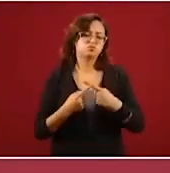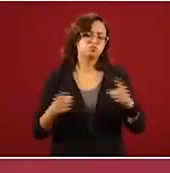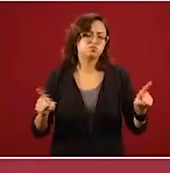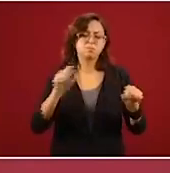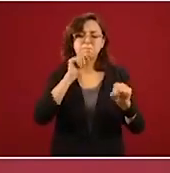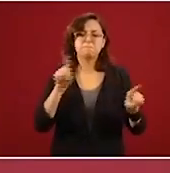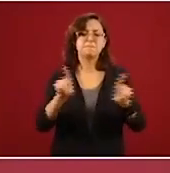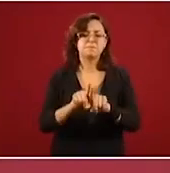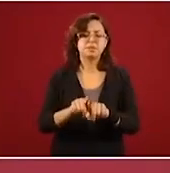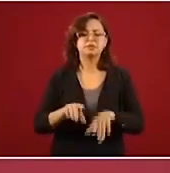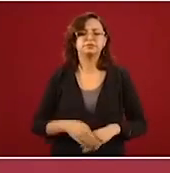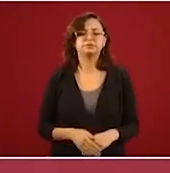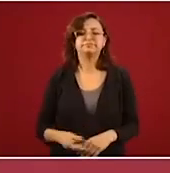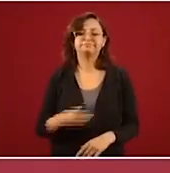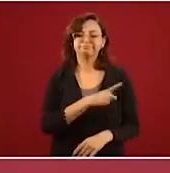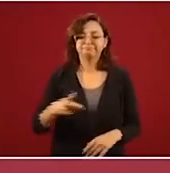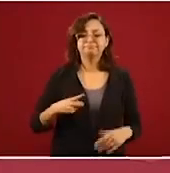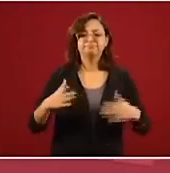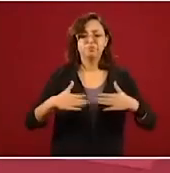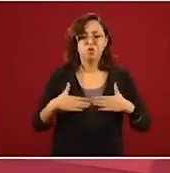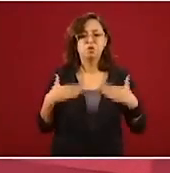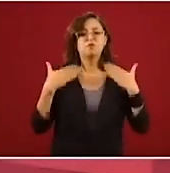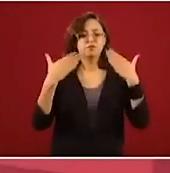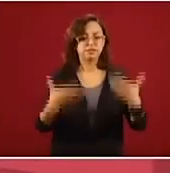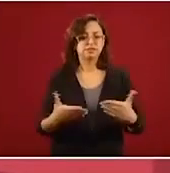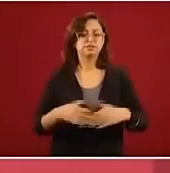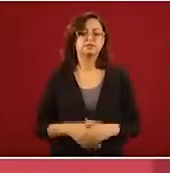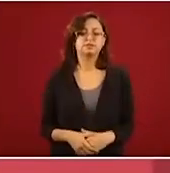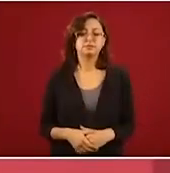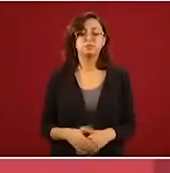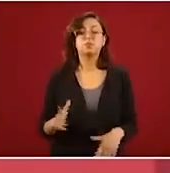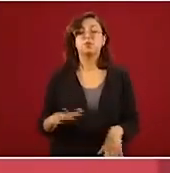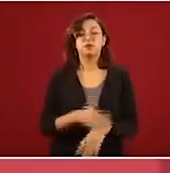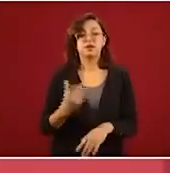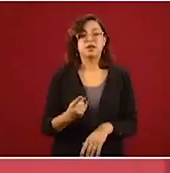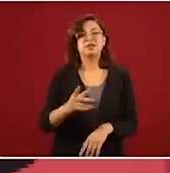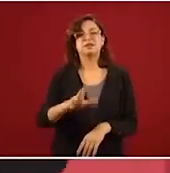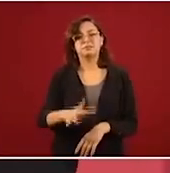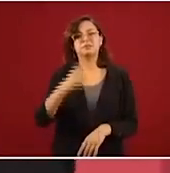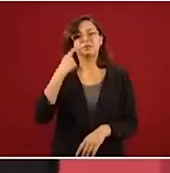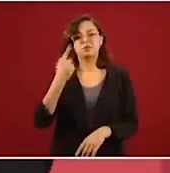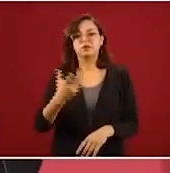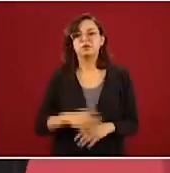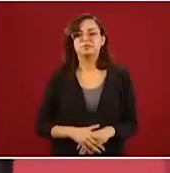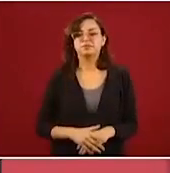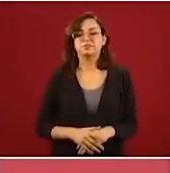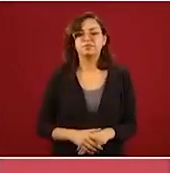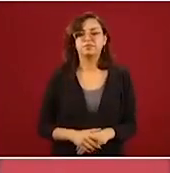Entonces, tenerle confianza, ¿sí?, a los ciudadanos, porque además el que miente ahora,